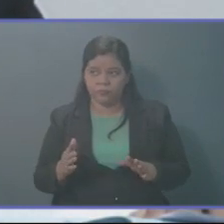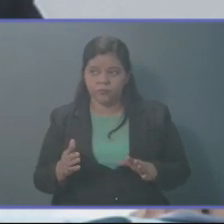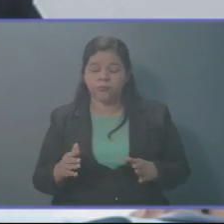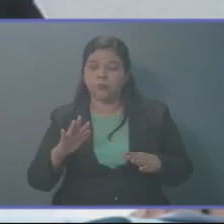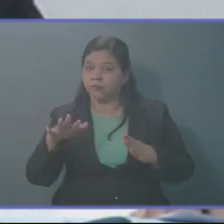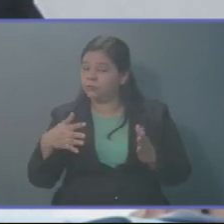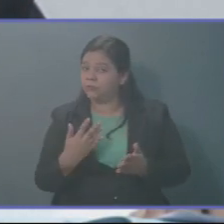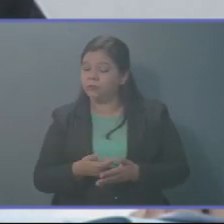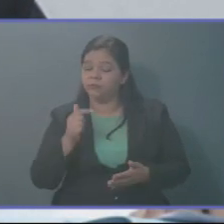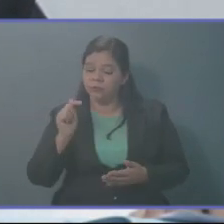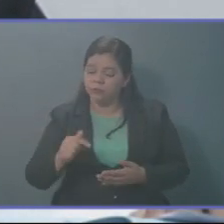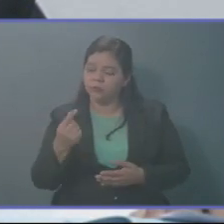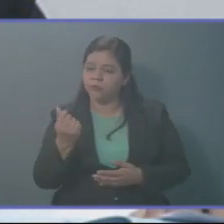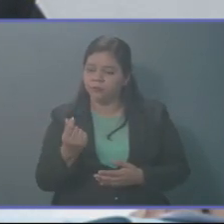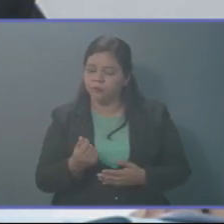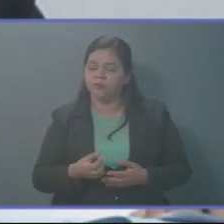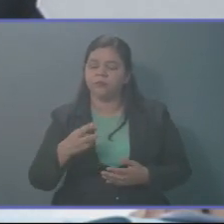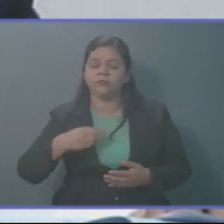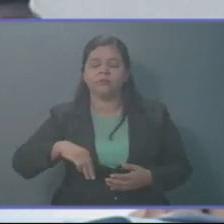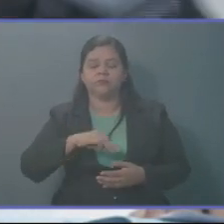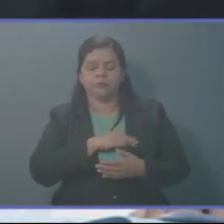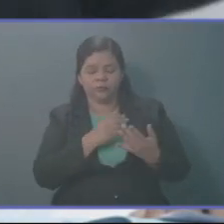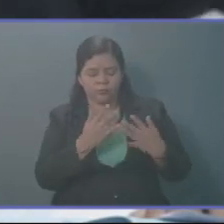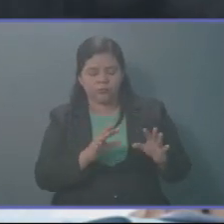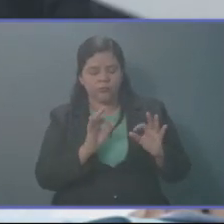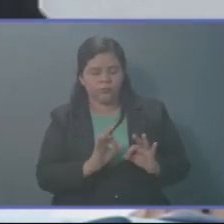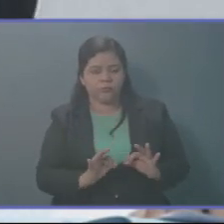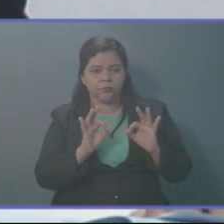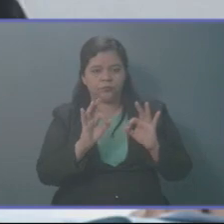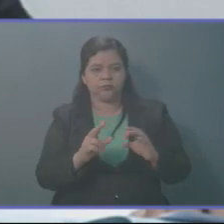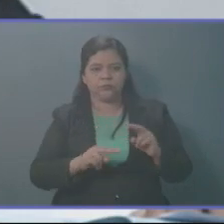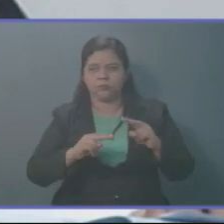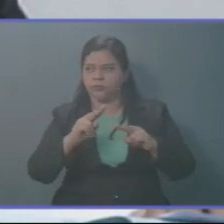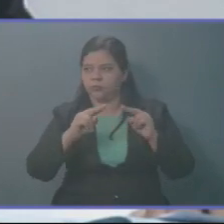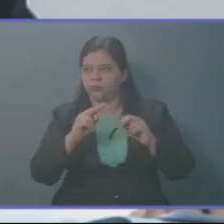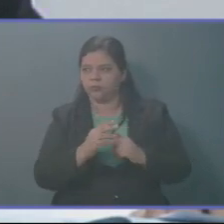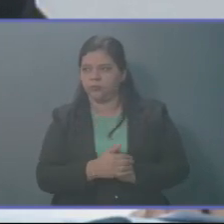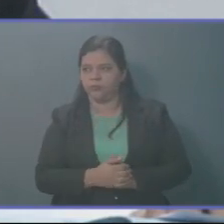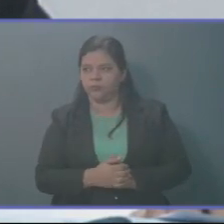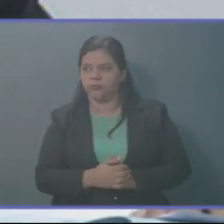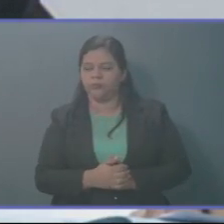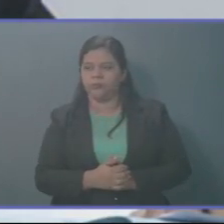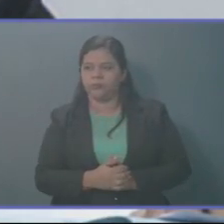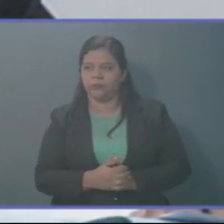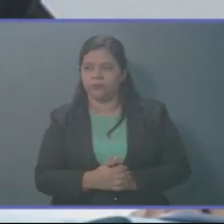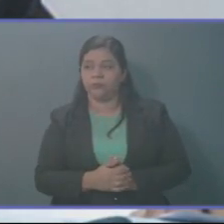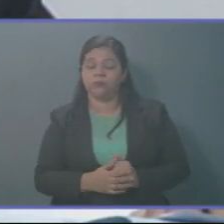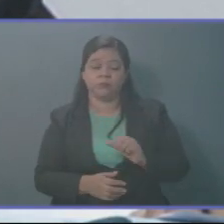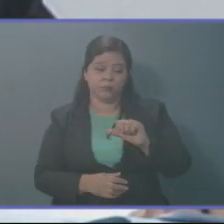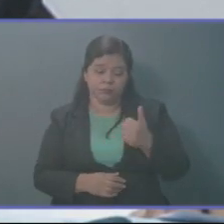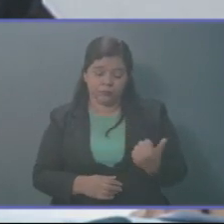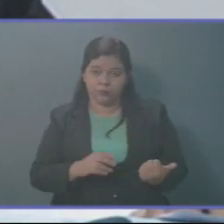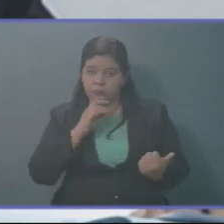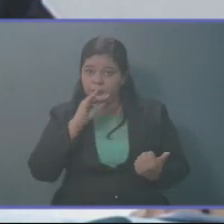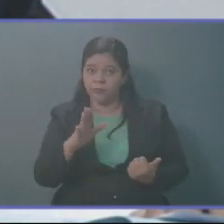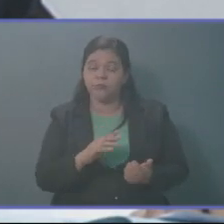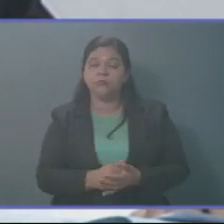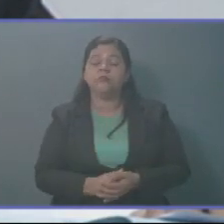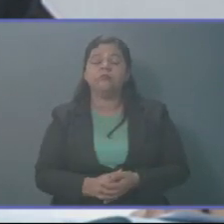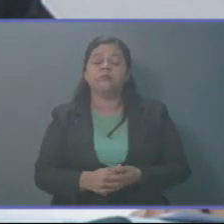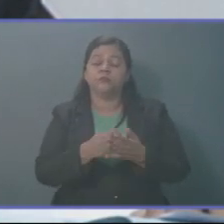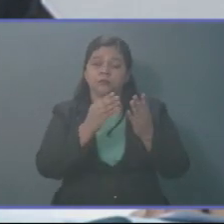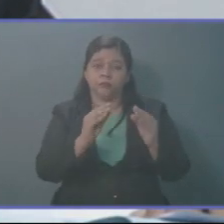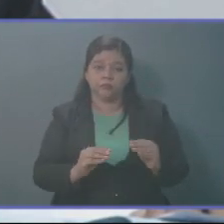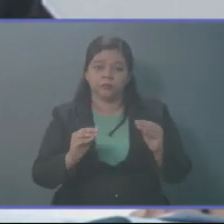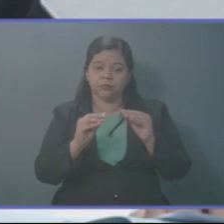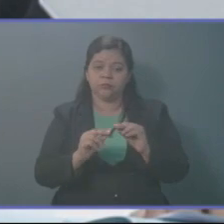Estos son los recursos que tiene el Ministerio para hacerle mejoramiento a la infraestructura. Y el otro es de la inversión de infraestructura para